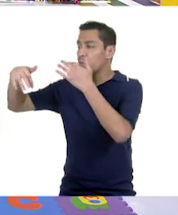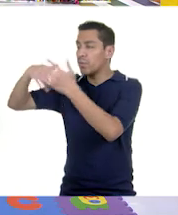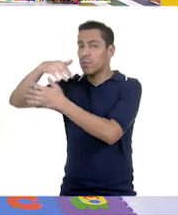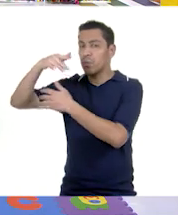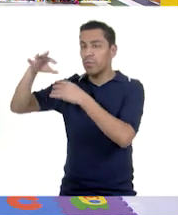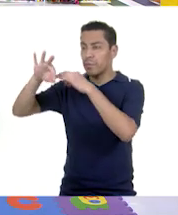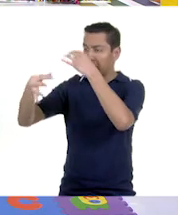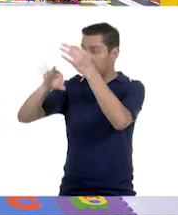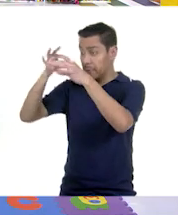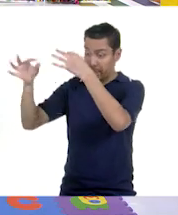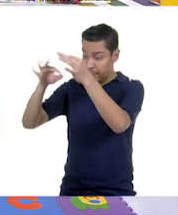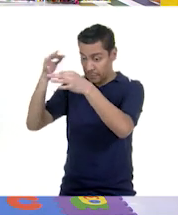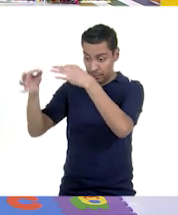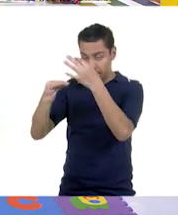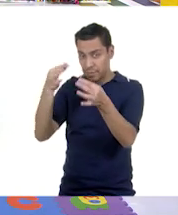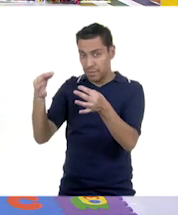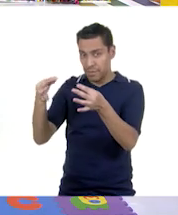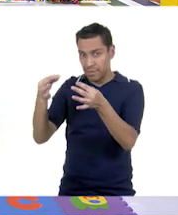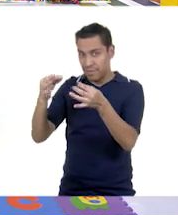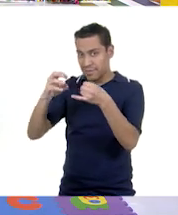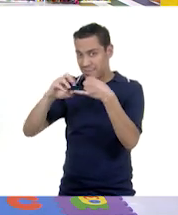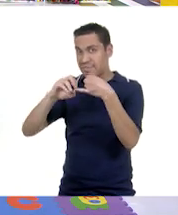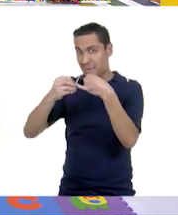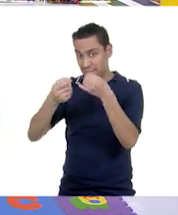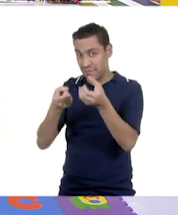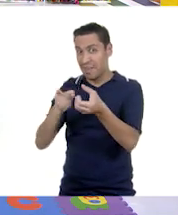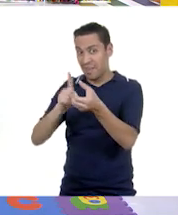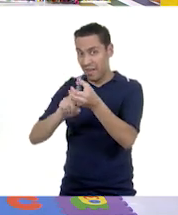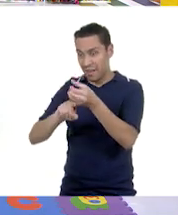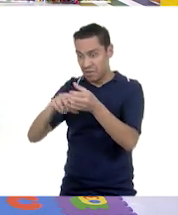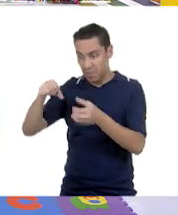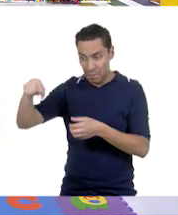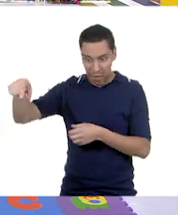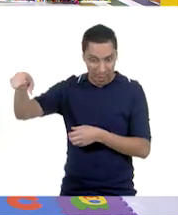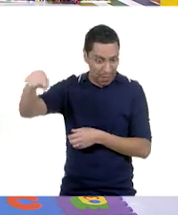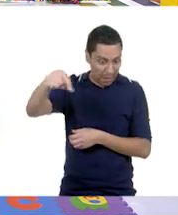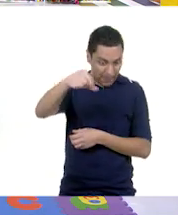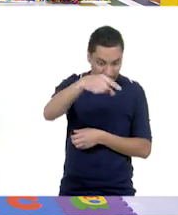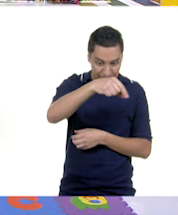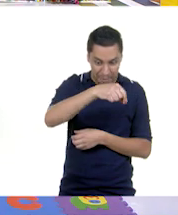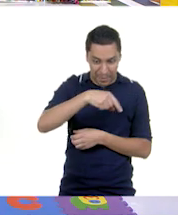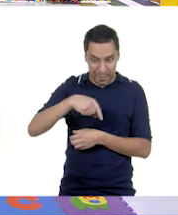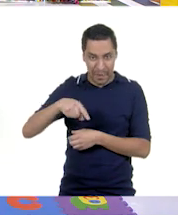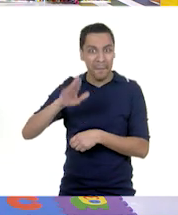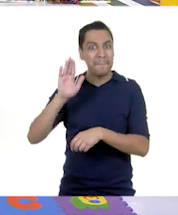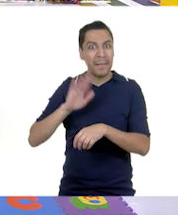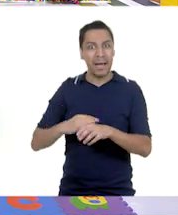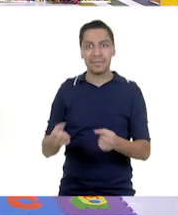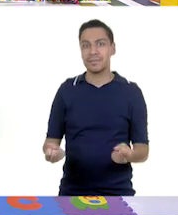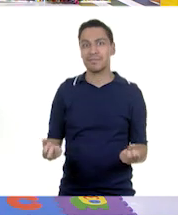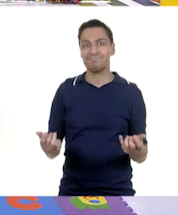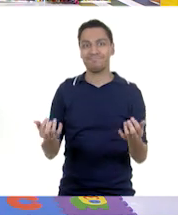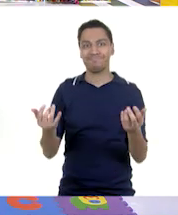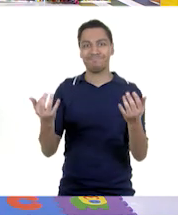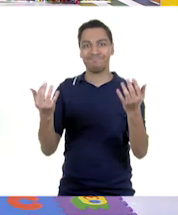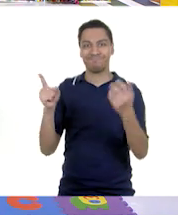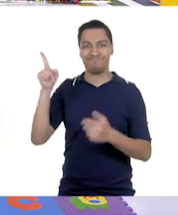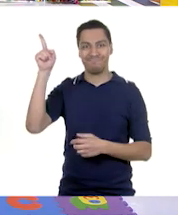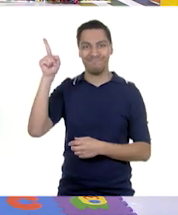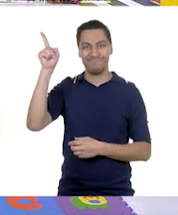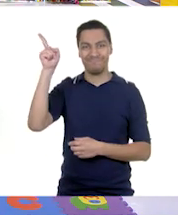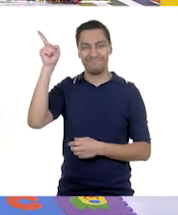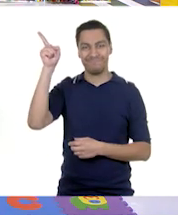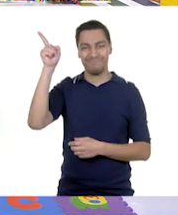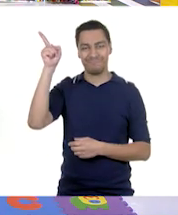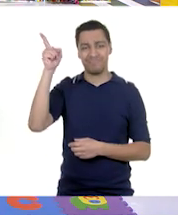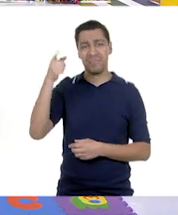soplamos. Que además, ¿sabes qué? Sí, me parece esto sí triste, cada vez es menos común poder encontrarlos. Antes yo